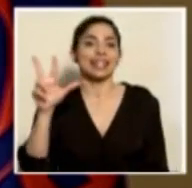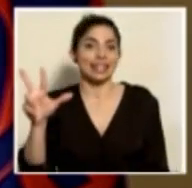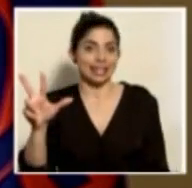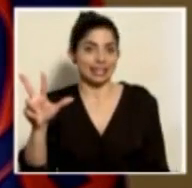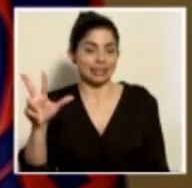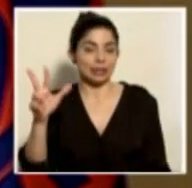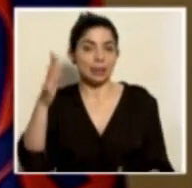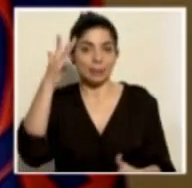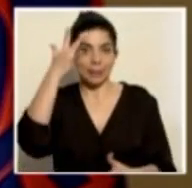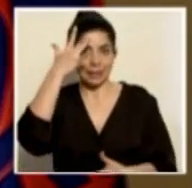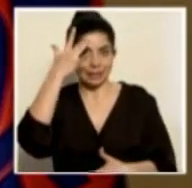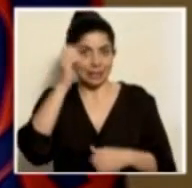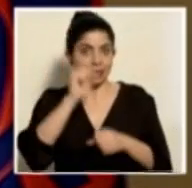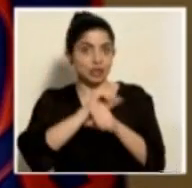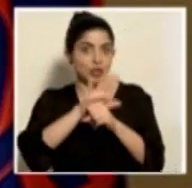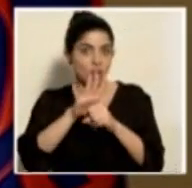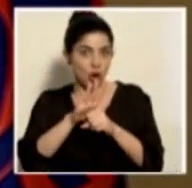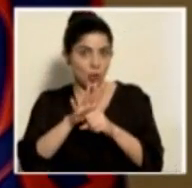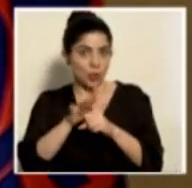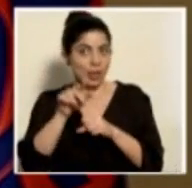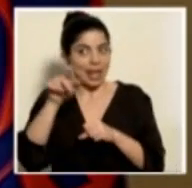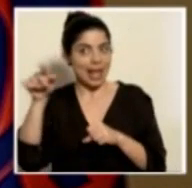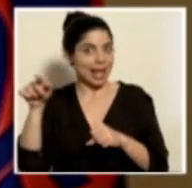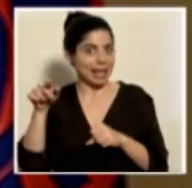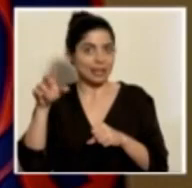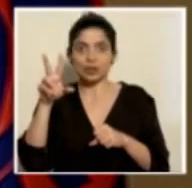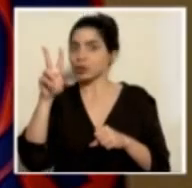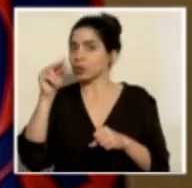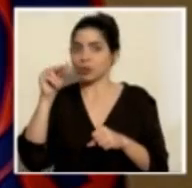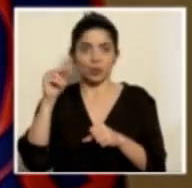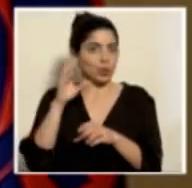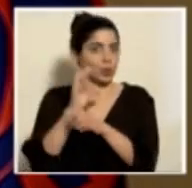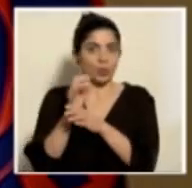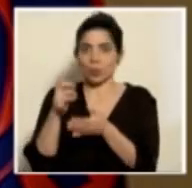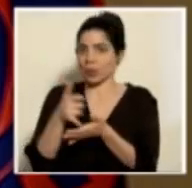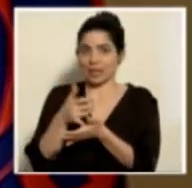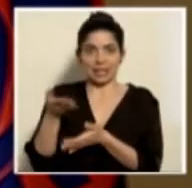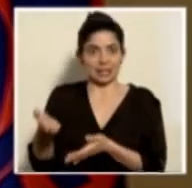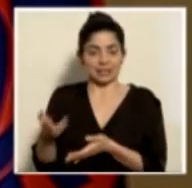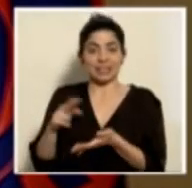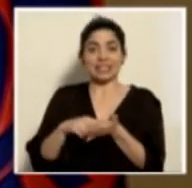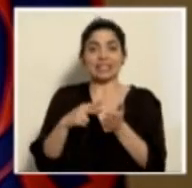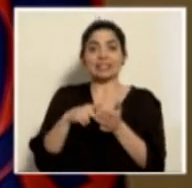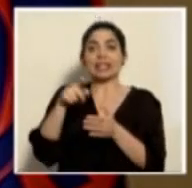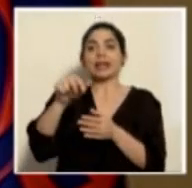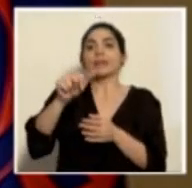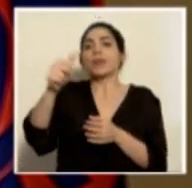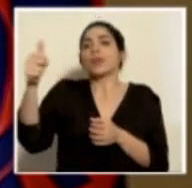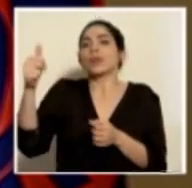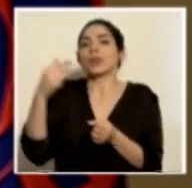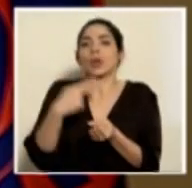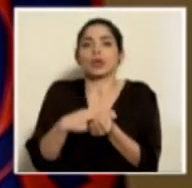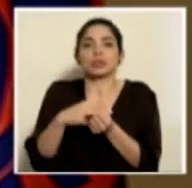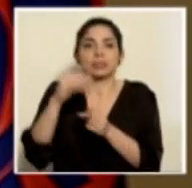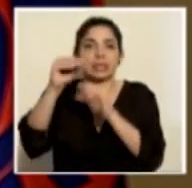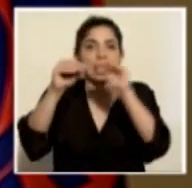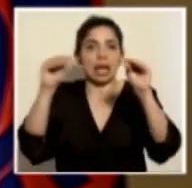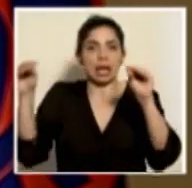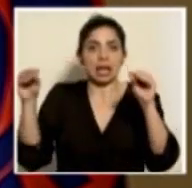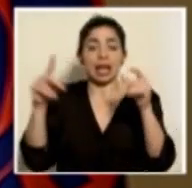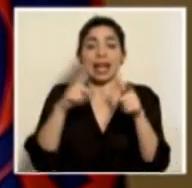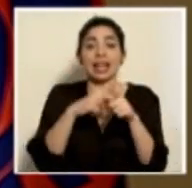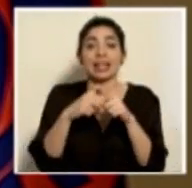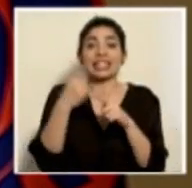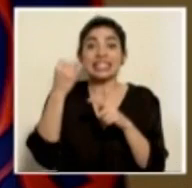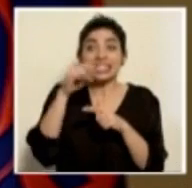pacientes COVID que no están en una unidad de cuidados intensivos, o sea, están en algún otro hospital. Así que si